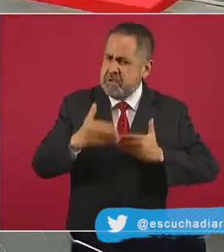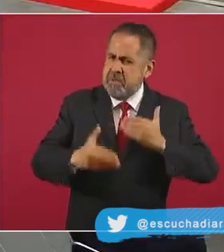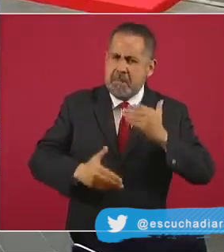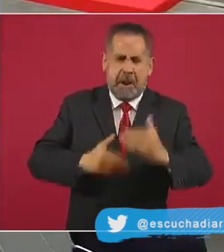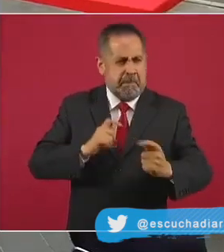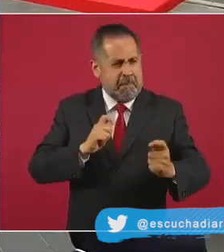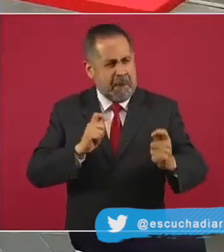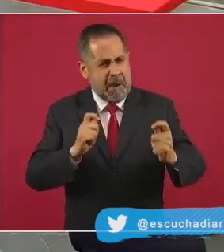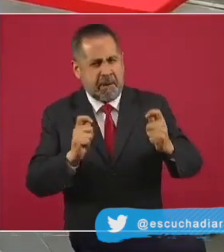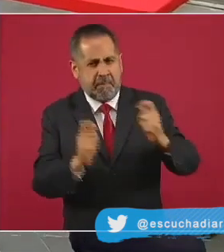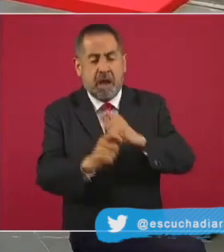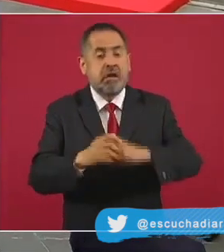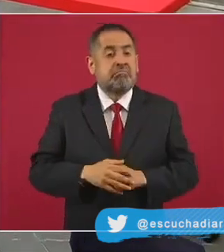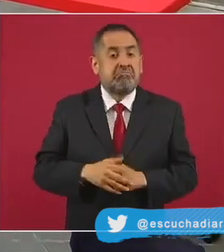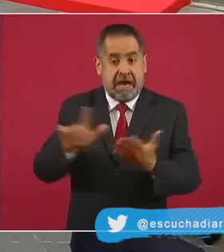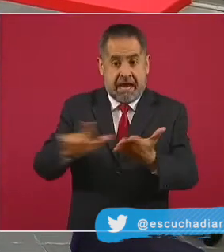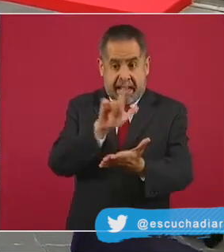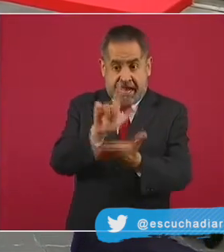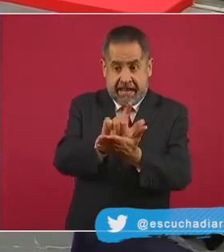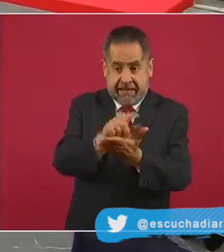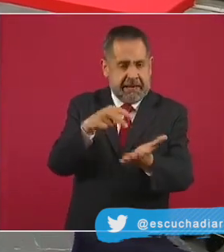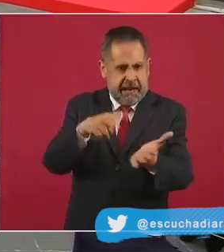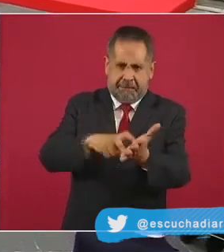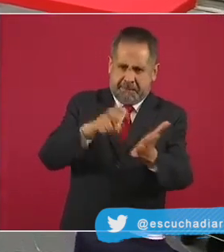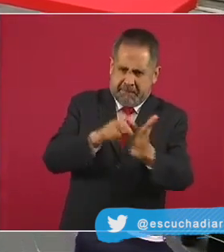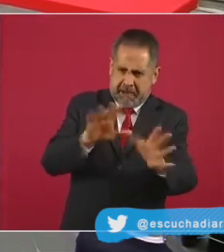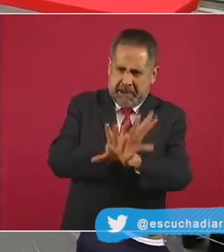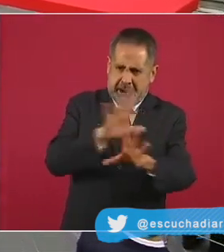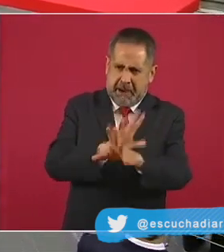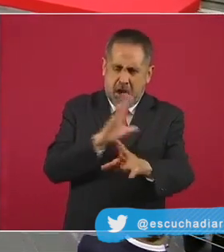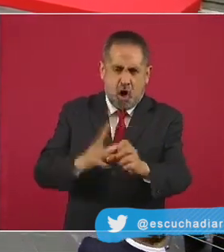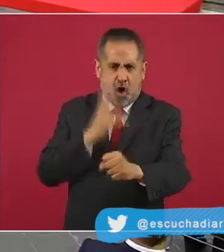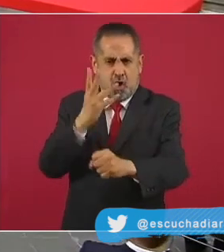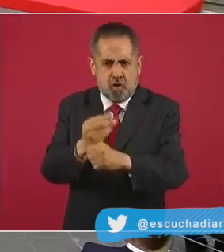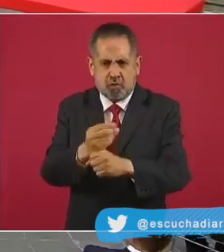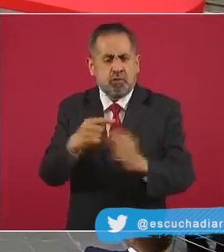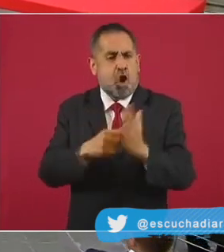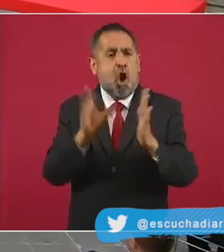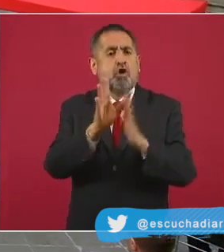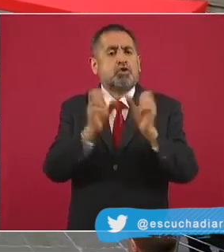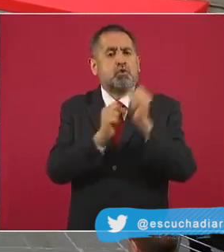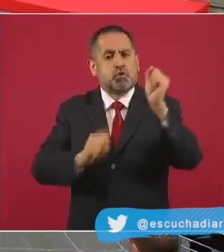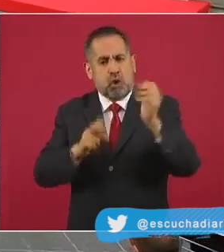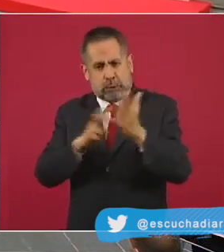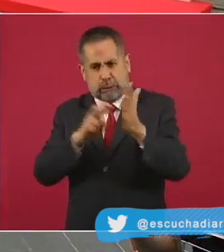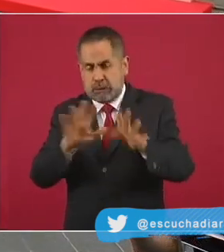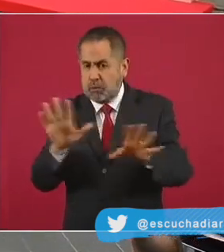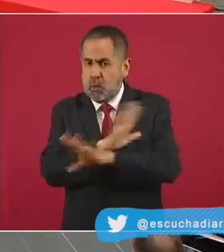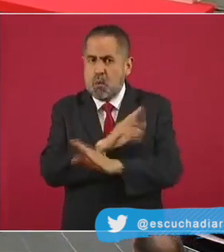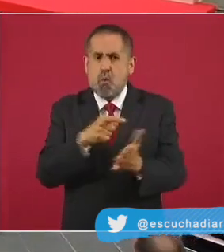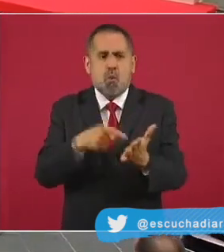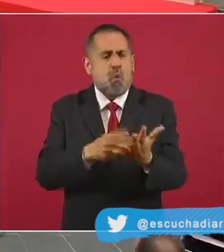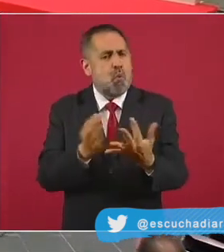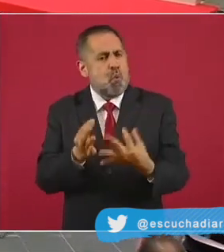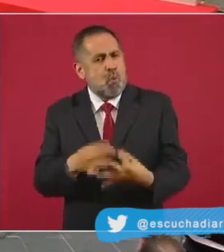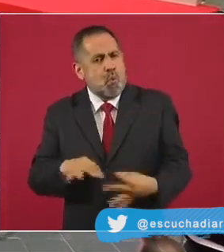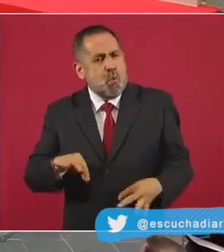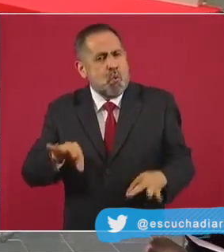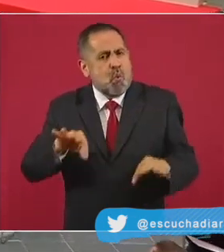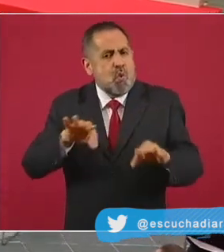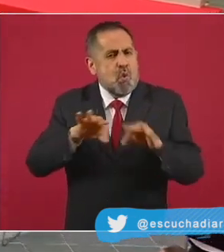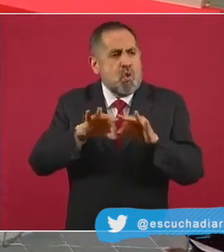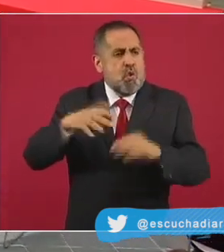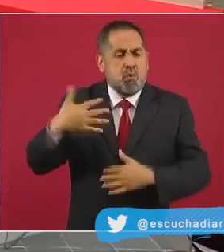ajustó el marco legal con reformas constitucionales de gran importancia.